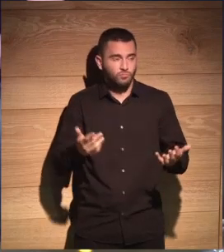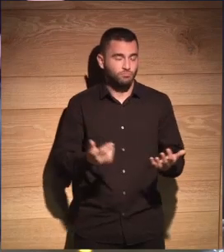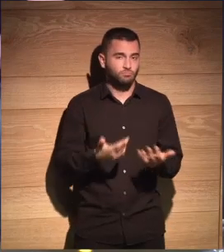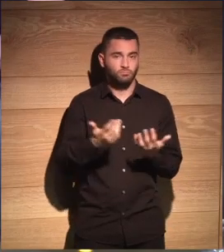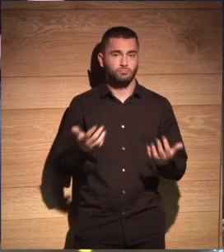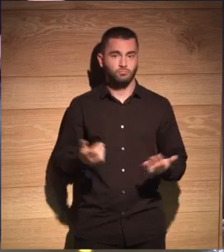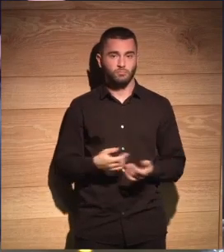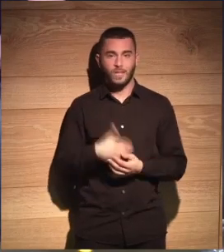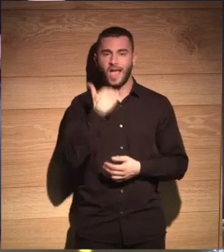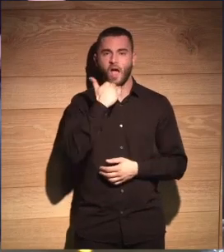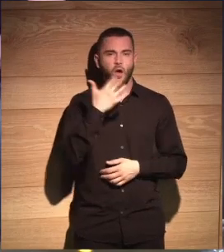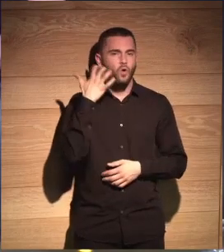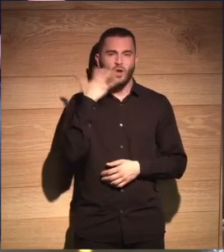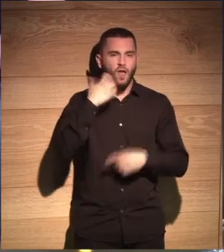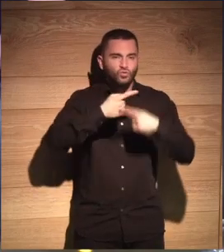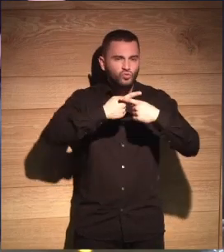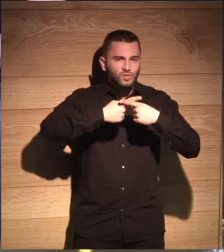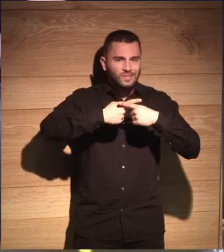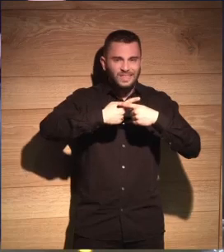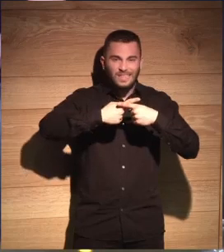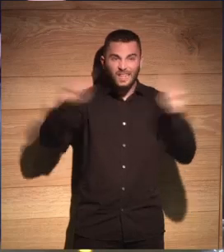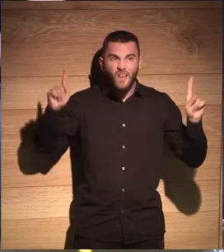nada extraordinariamente diferente a